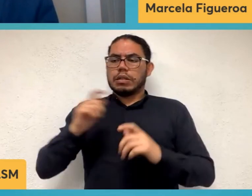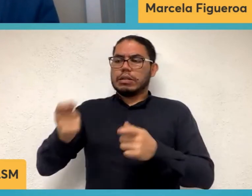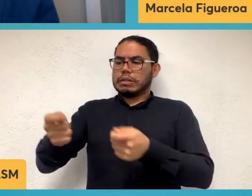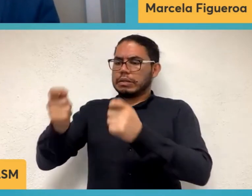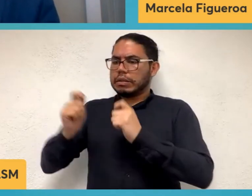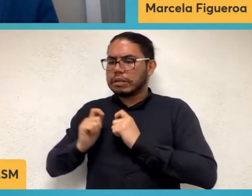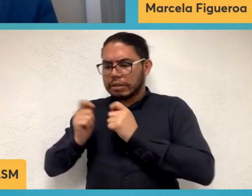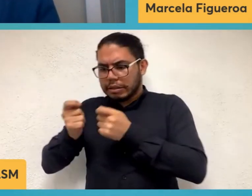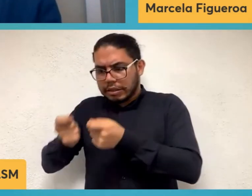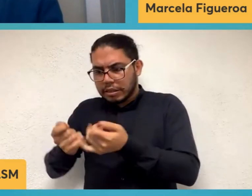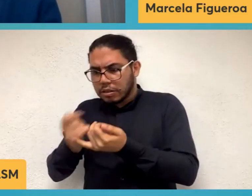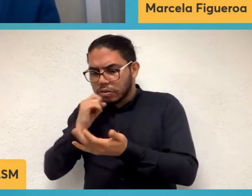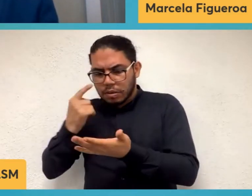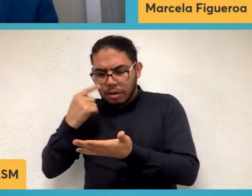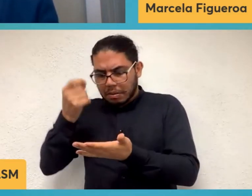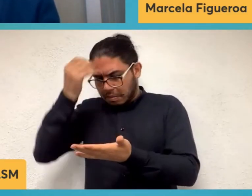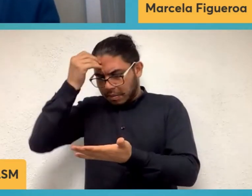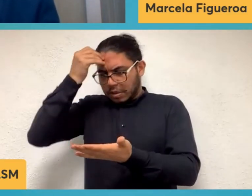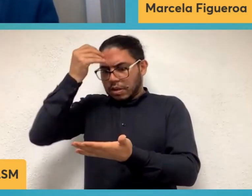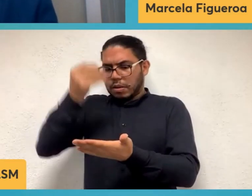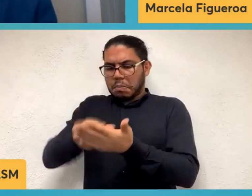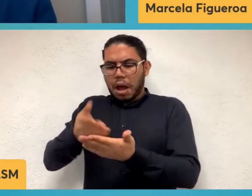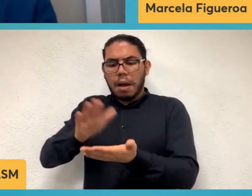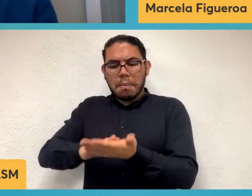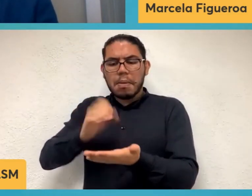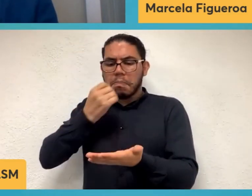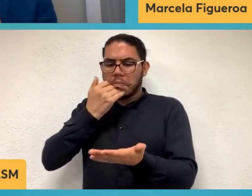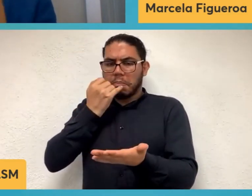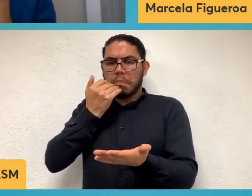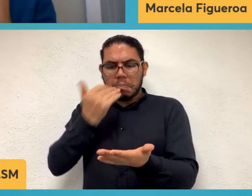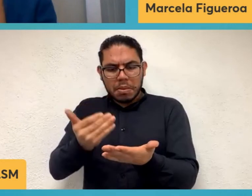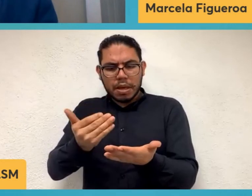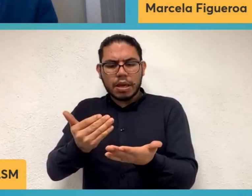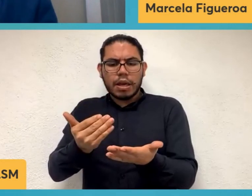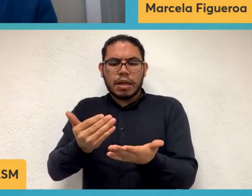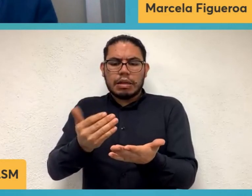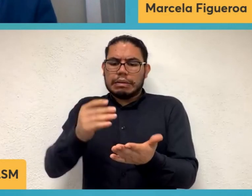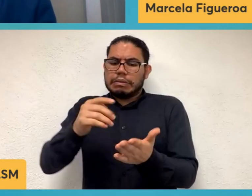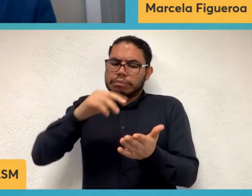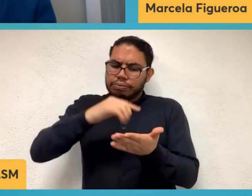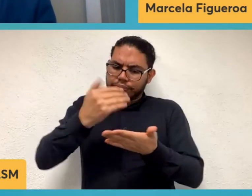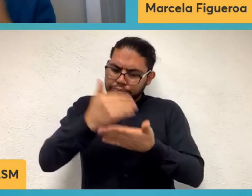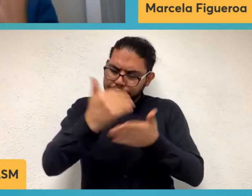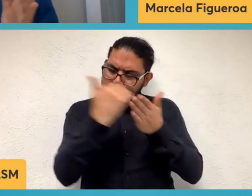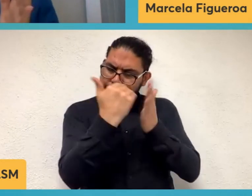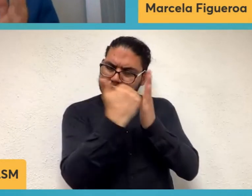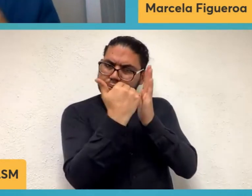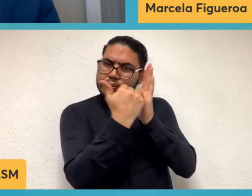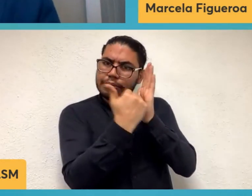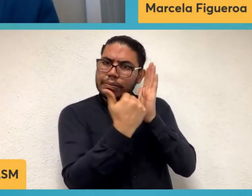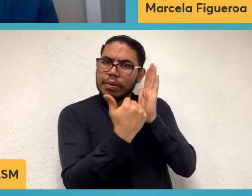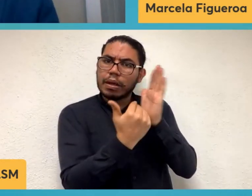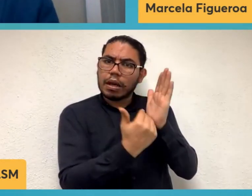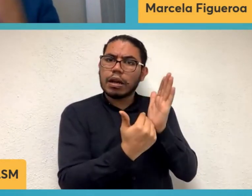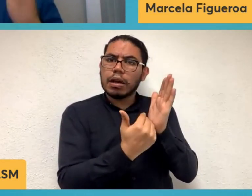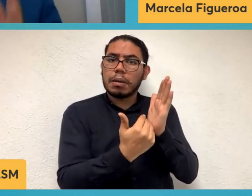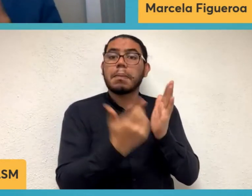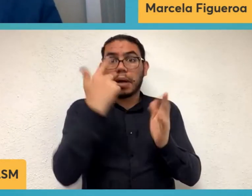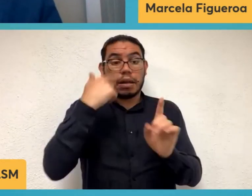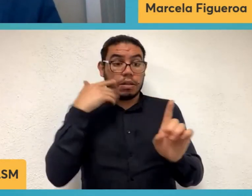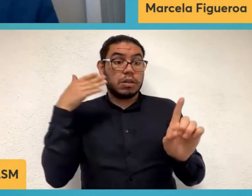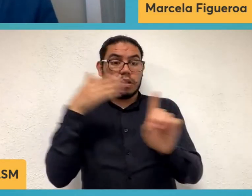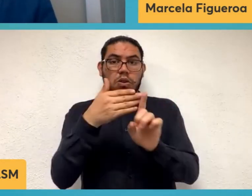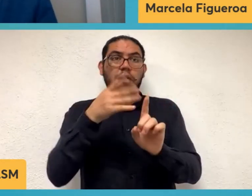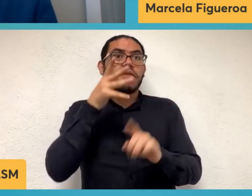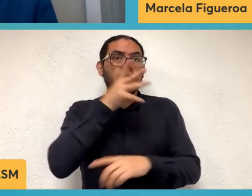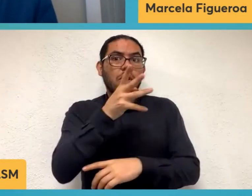cuestiones bien pensadas, bien delimitadas, bien estructuradas, ¿de acuerdo? Así nuestro propósito va a tener, pues,